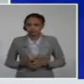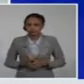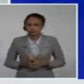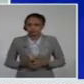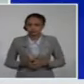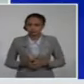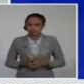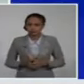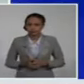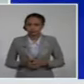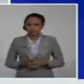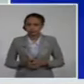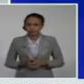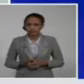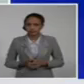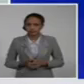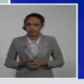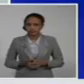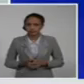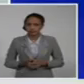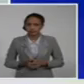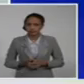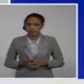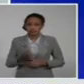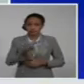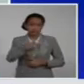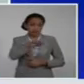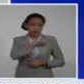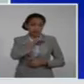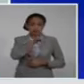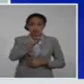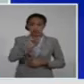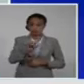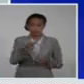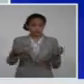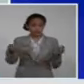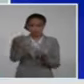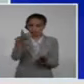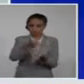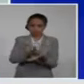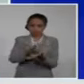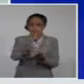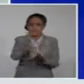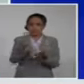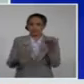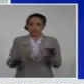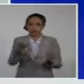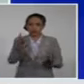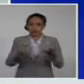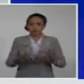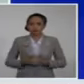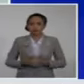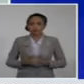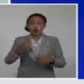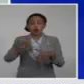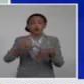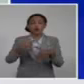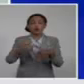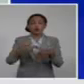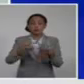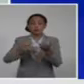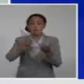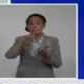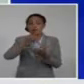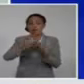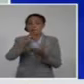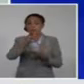Ayer los 17, el mayor número del municipio cabecera, Cienfuegos, de Cruces y Palmira 2 de cada